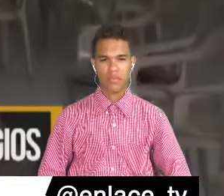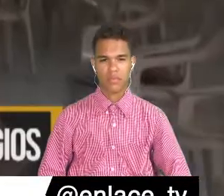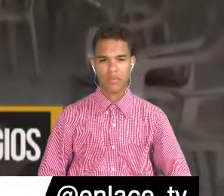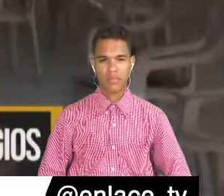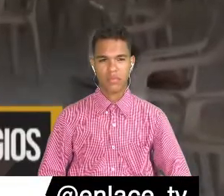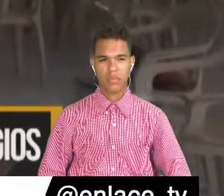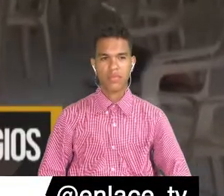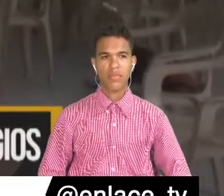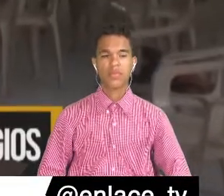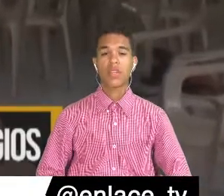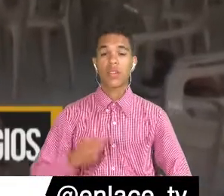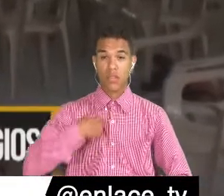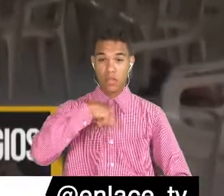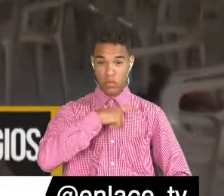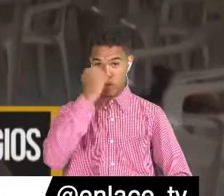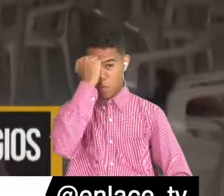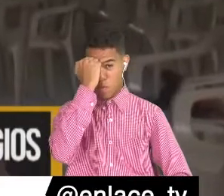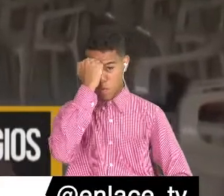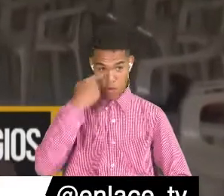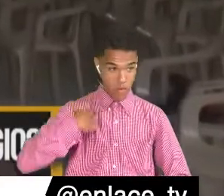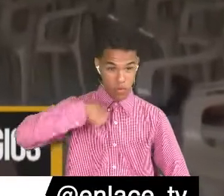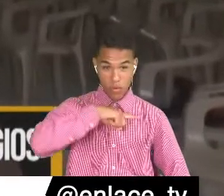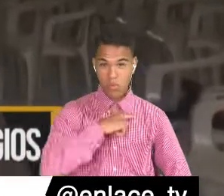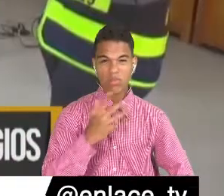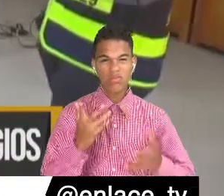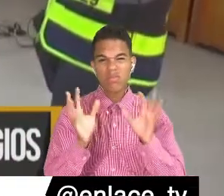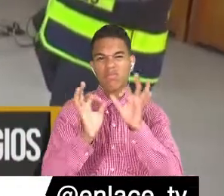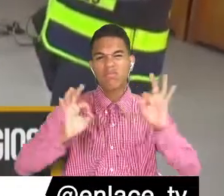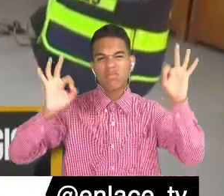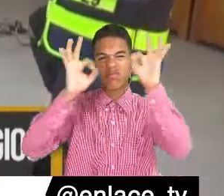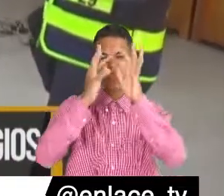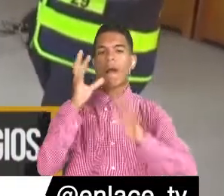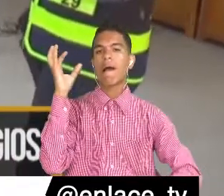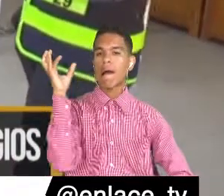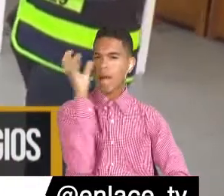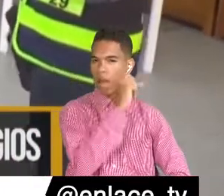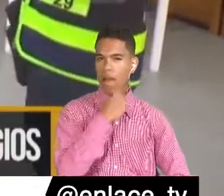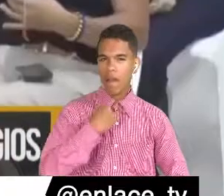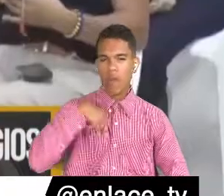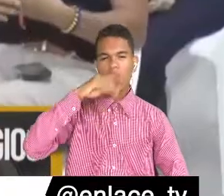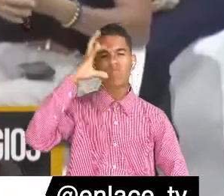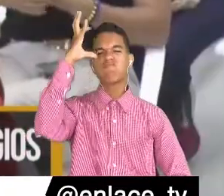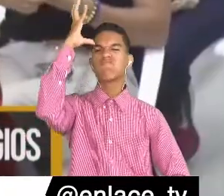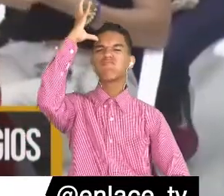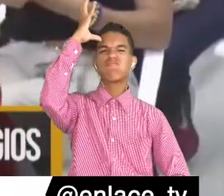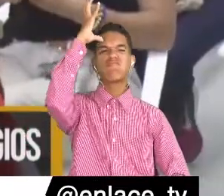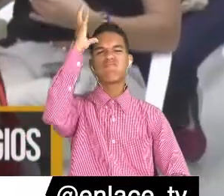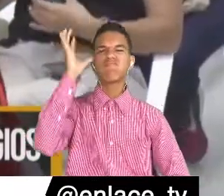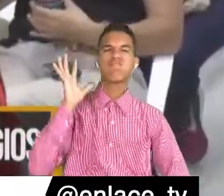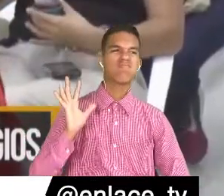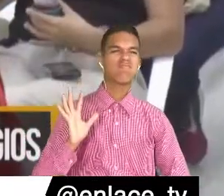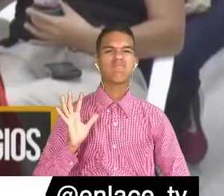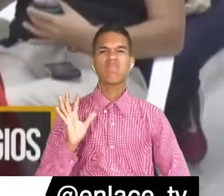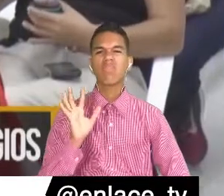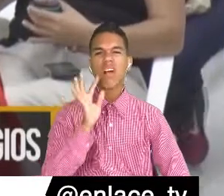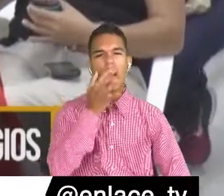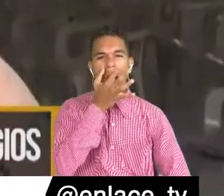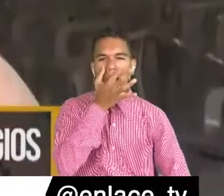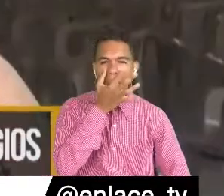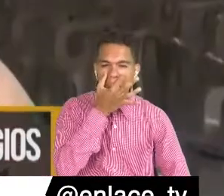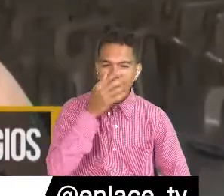Para nosotros como docentes la importancia es que sabemos más de lo que hasta el momento tenemos en